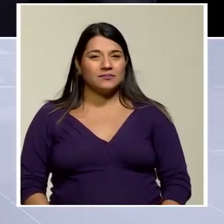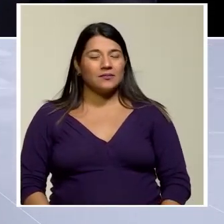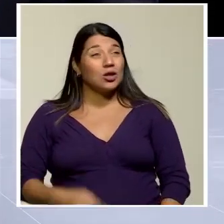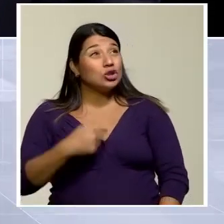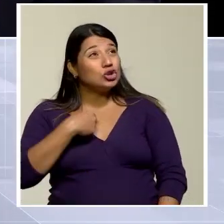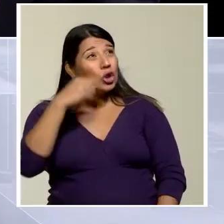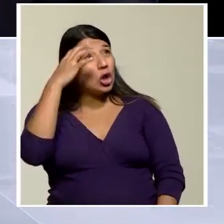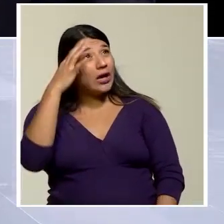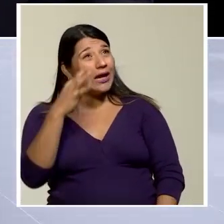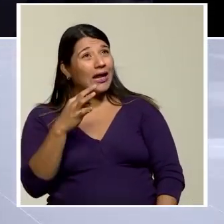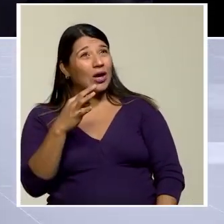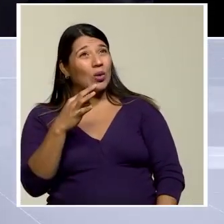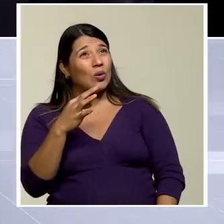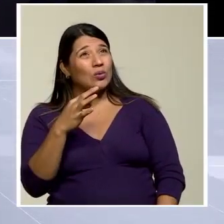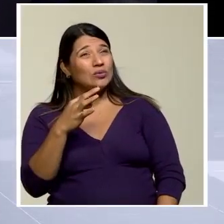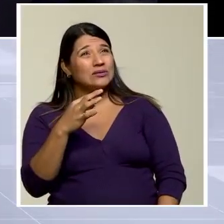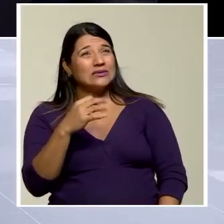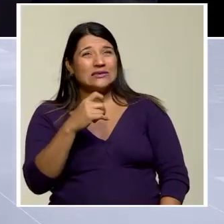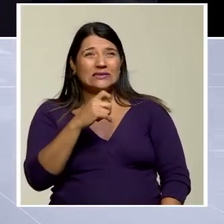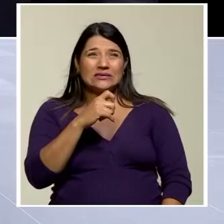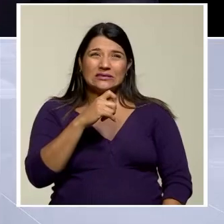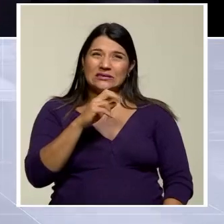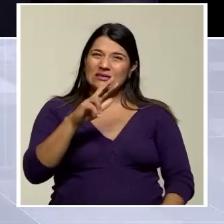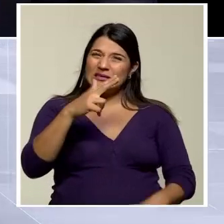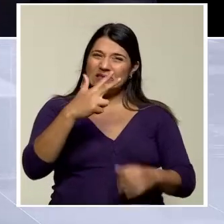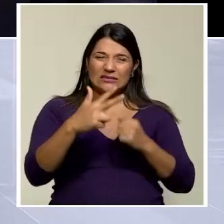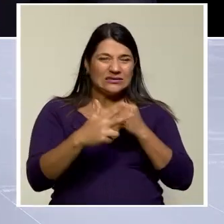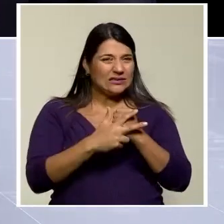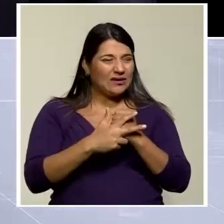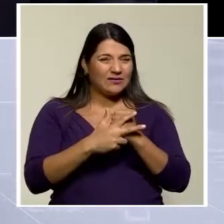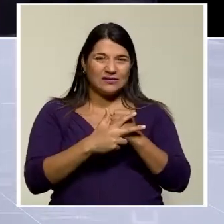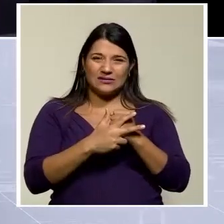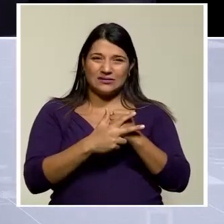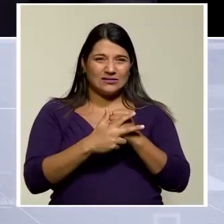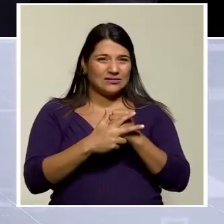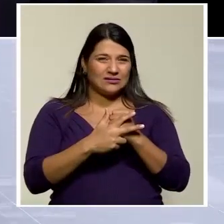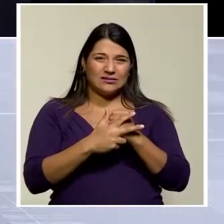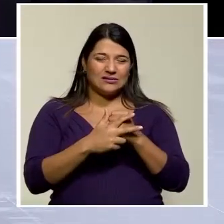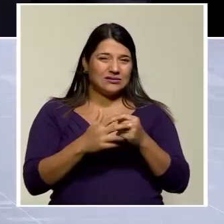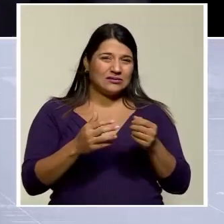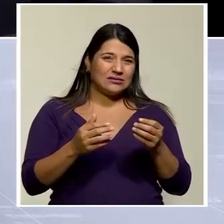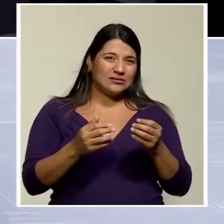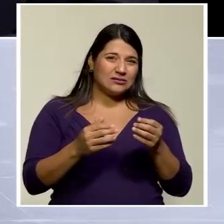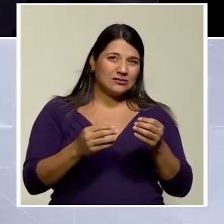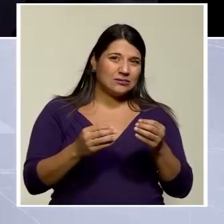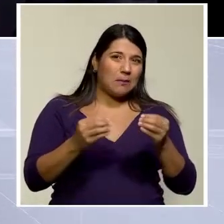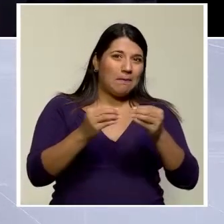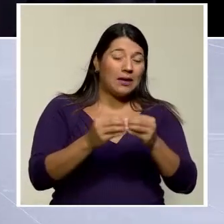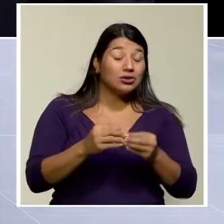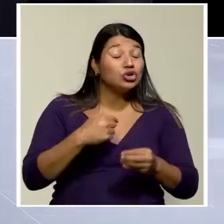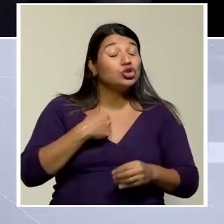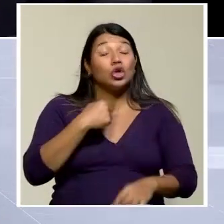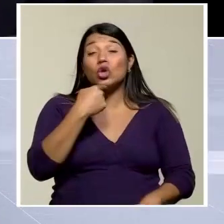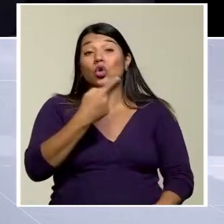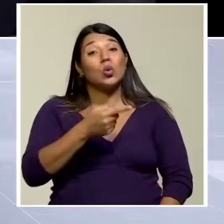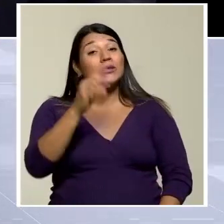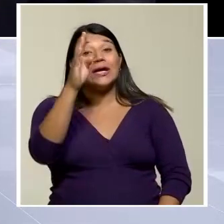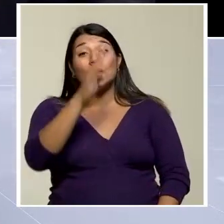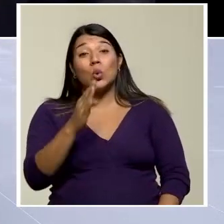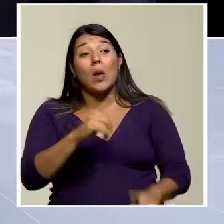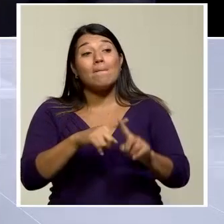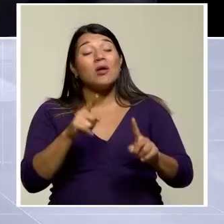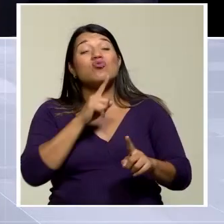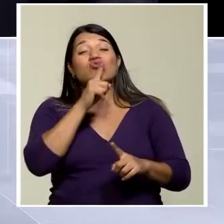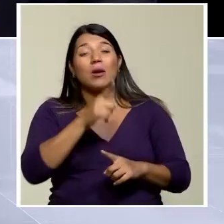Yo creo que sería difícil verme más de una tercera vez. ¿Y lleva dos? No voy a decir nunca, pero realmente lo veo